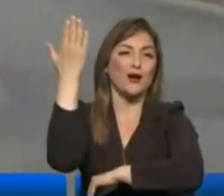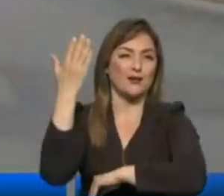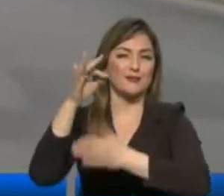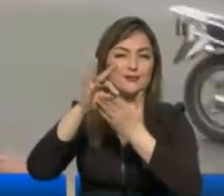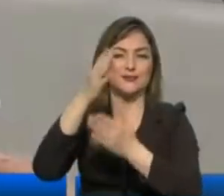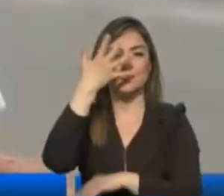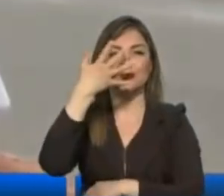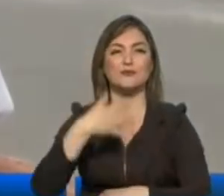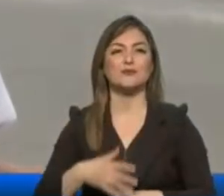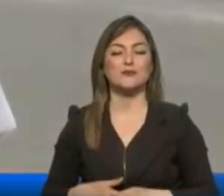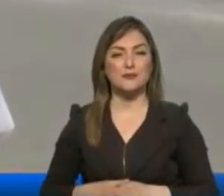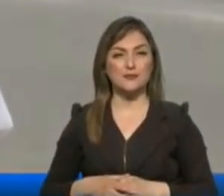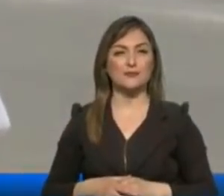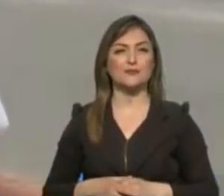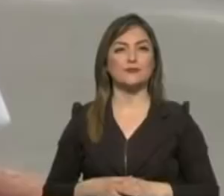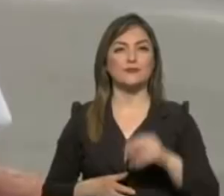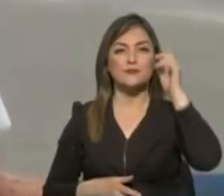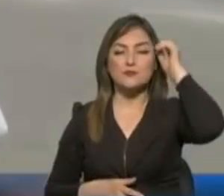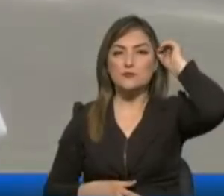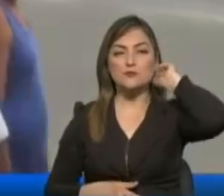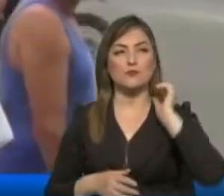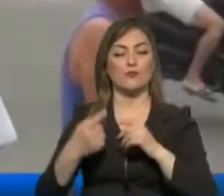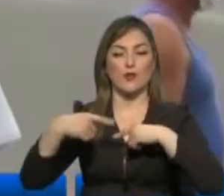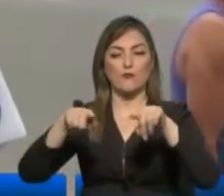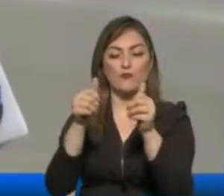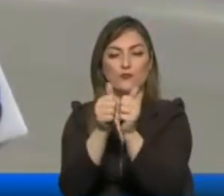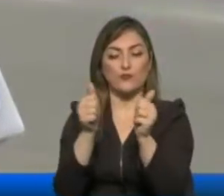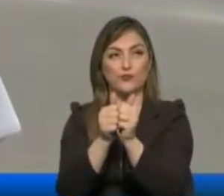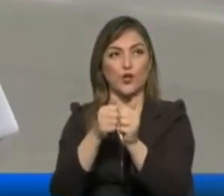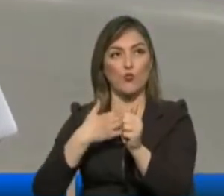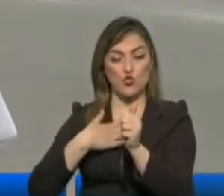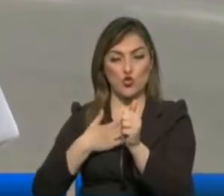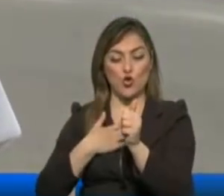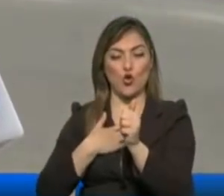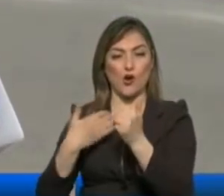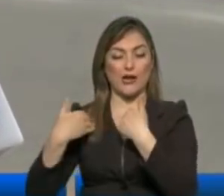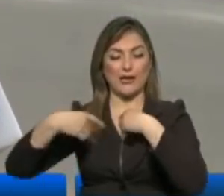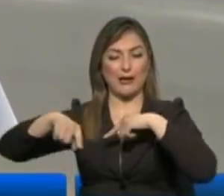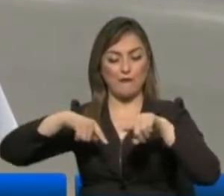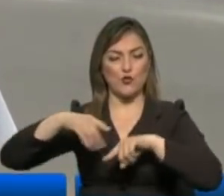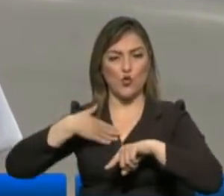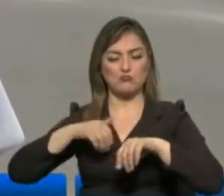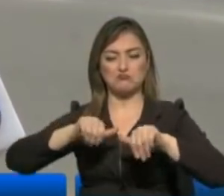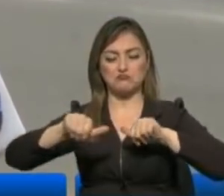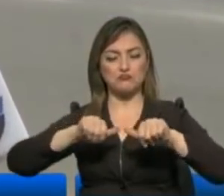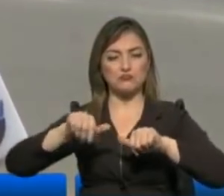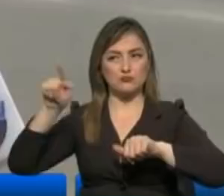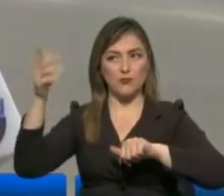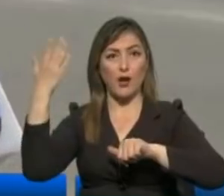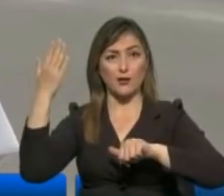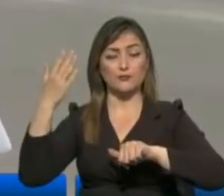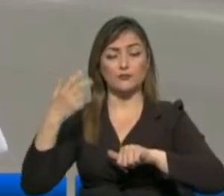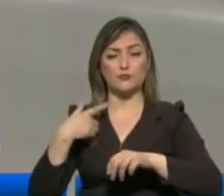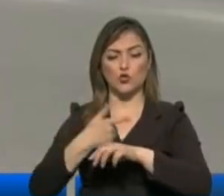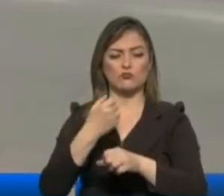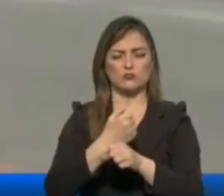cantón Esmeraldas. Mientras ejercía la función como jefe de equipo caminero del GAS municipal de Quirindé, administrado por el actual alcalde